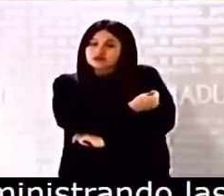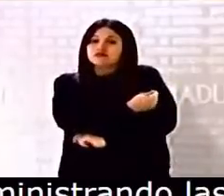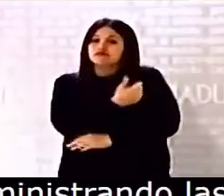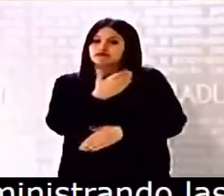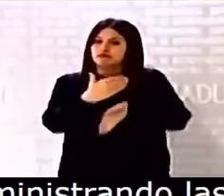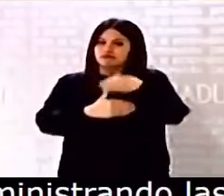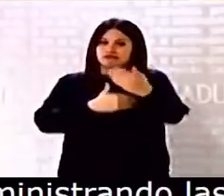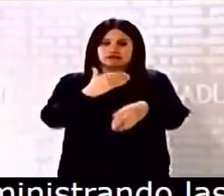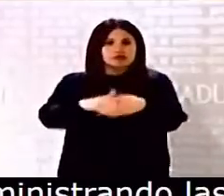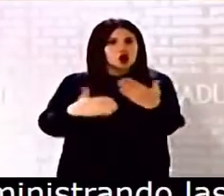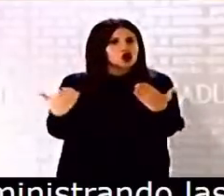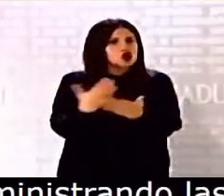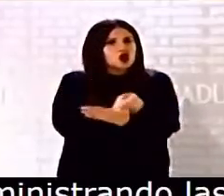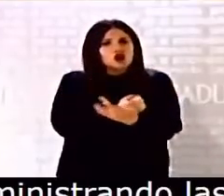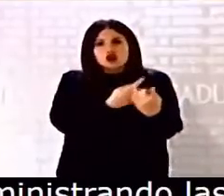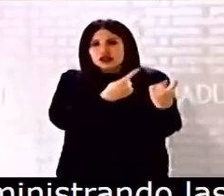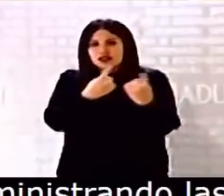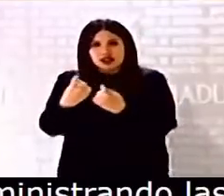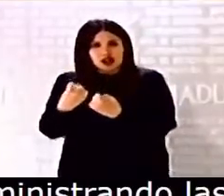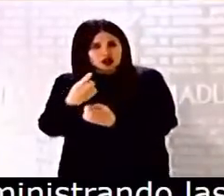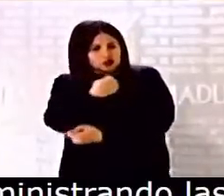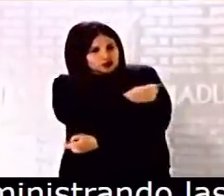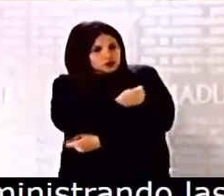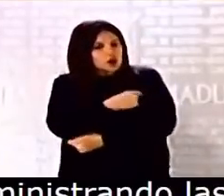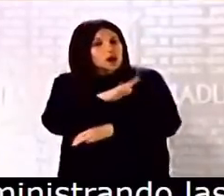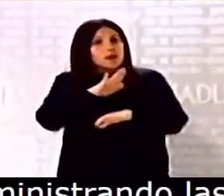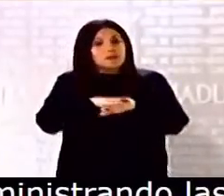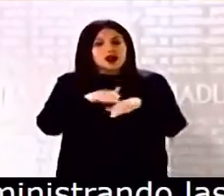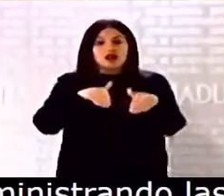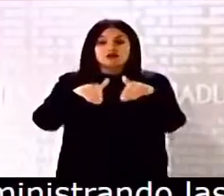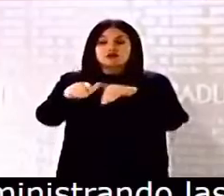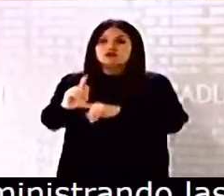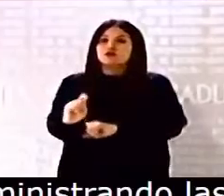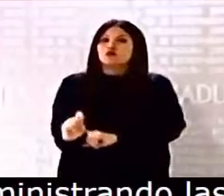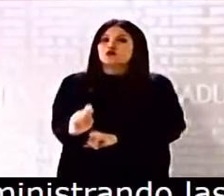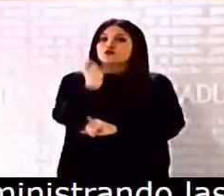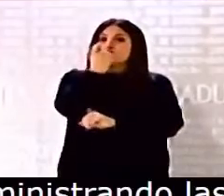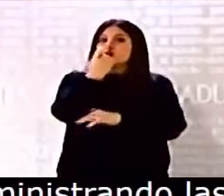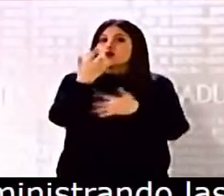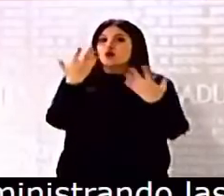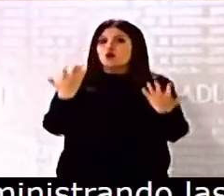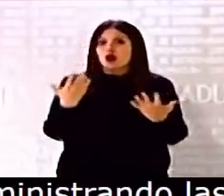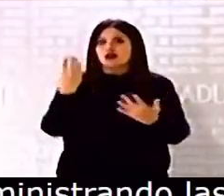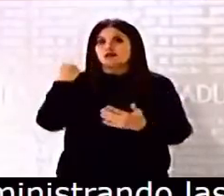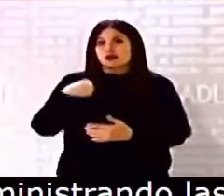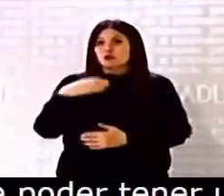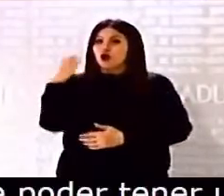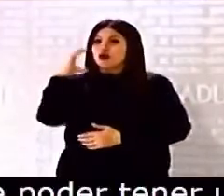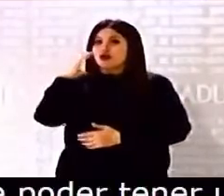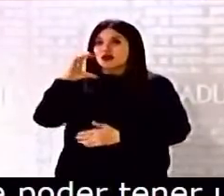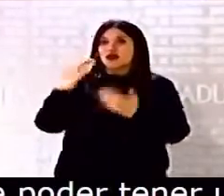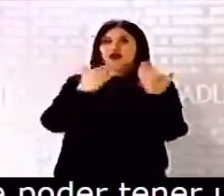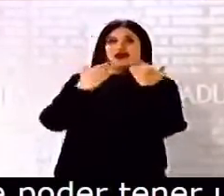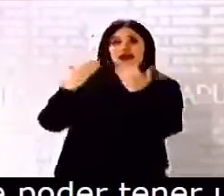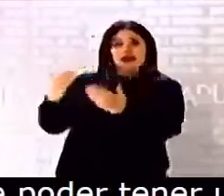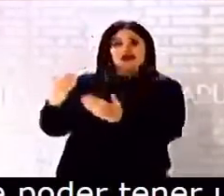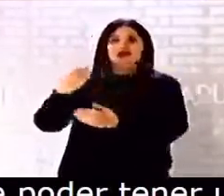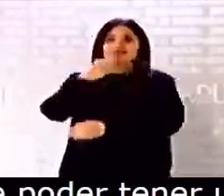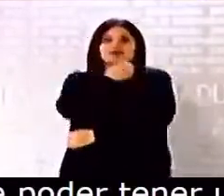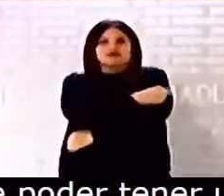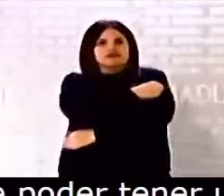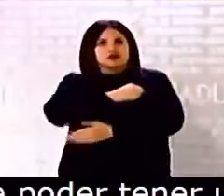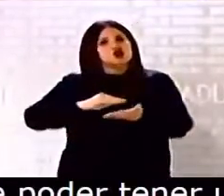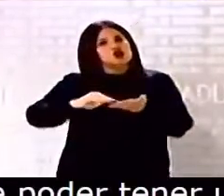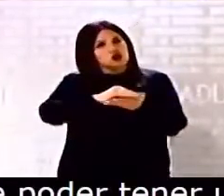para poder hacer realidad ese sueño de poder tener un remedio desde la ciencia contra esta terrible